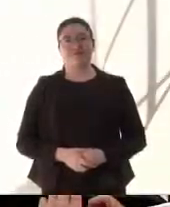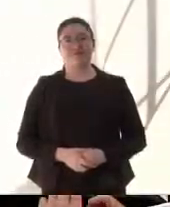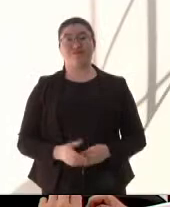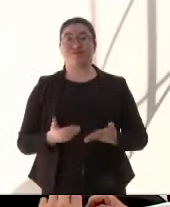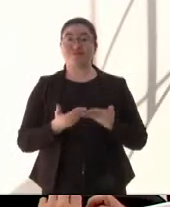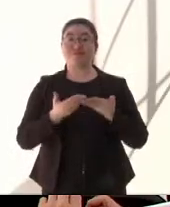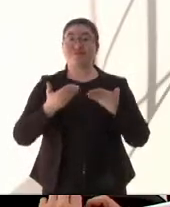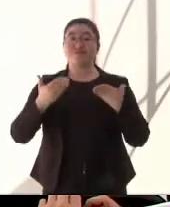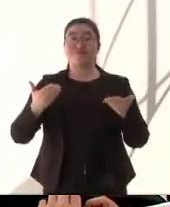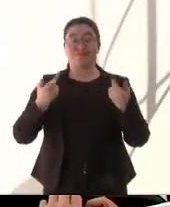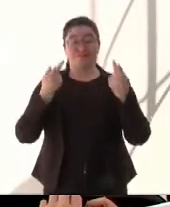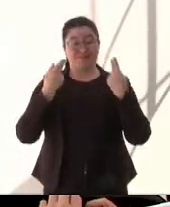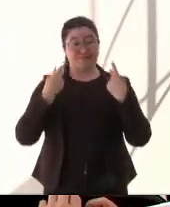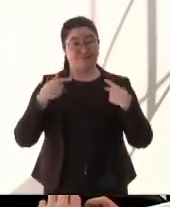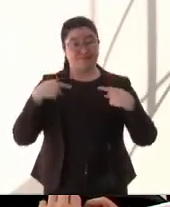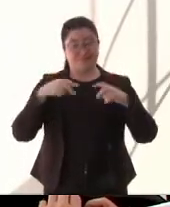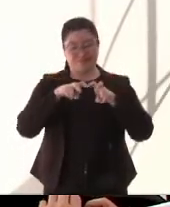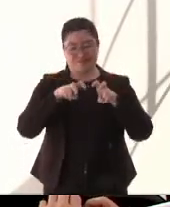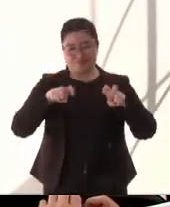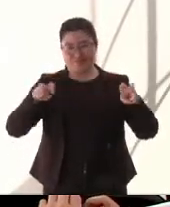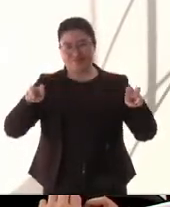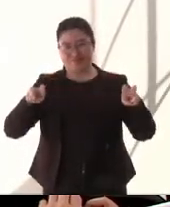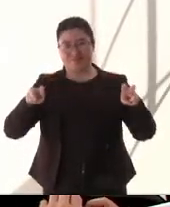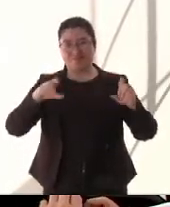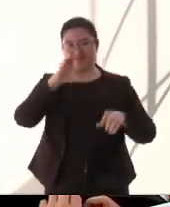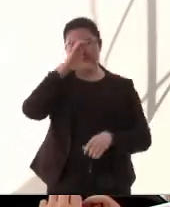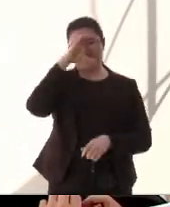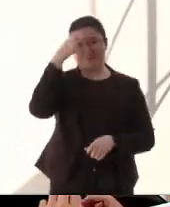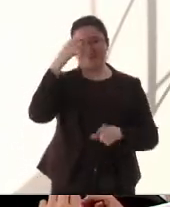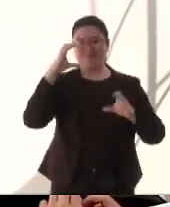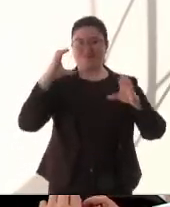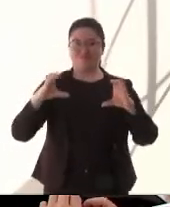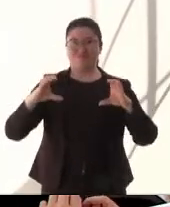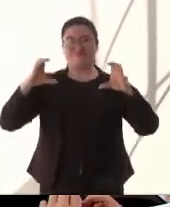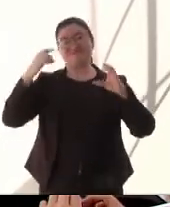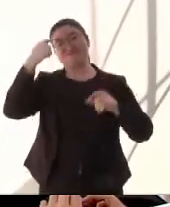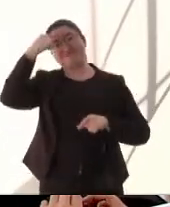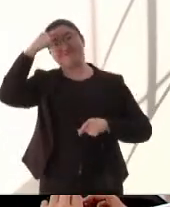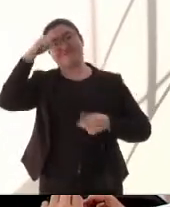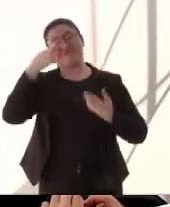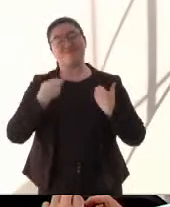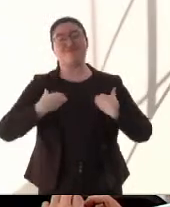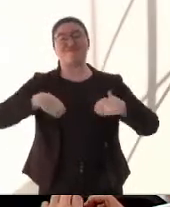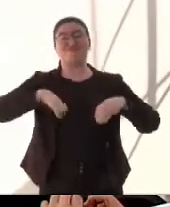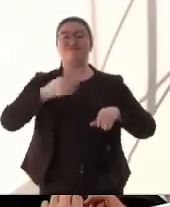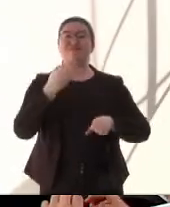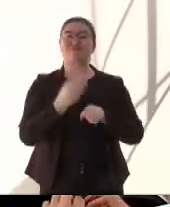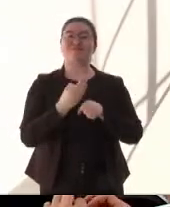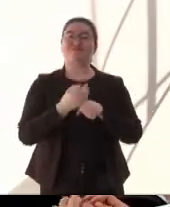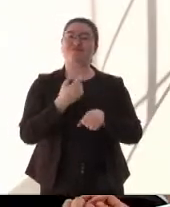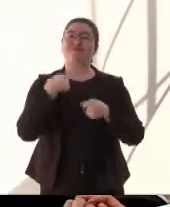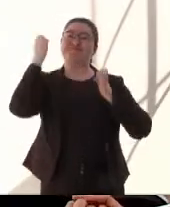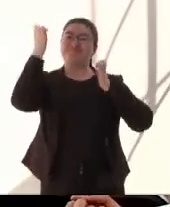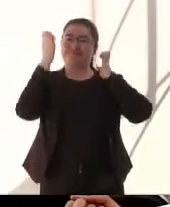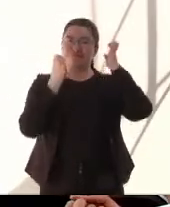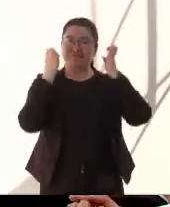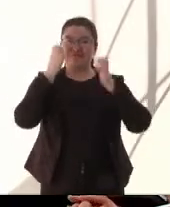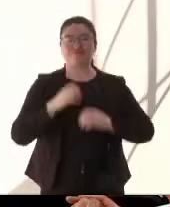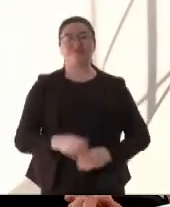Invitamos a las y los miembros del Presidium a la toma de una fotografía representativa de este acto.